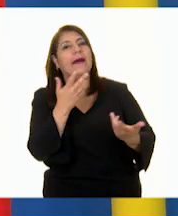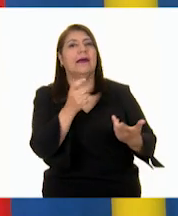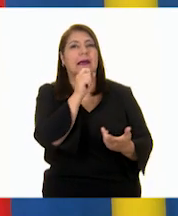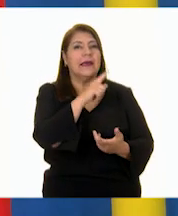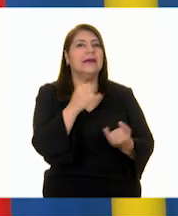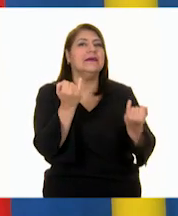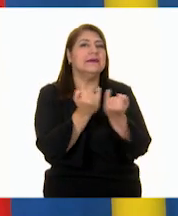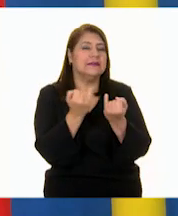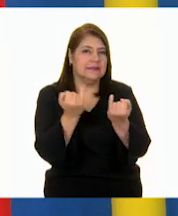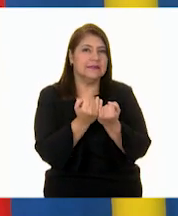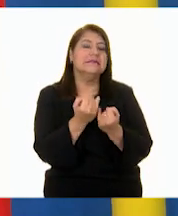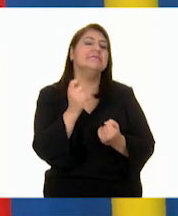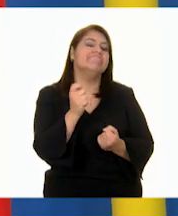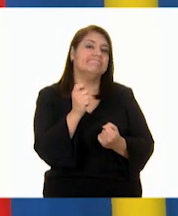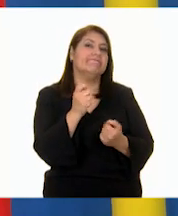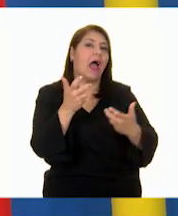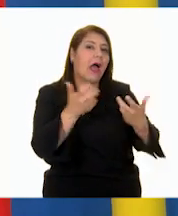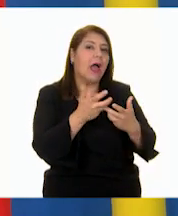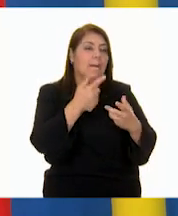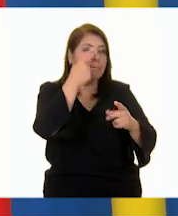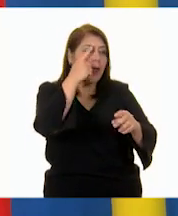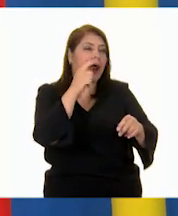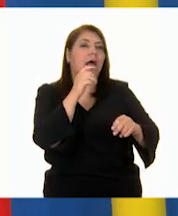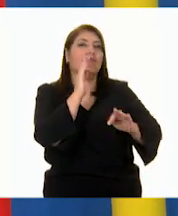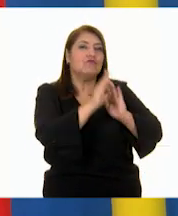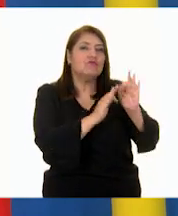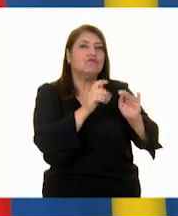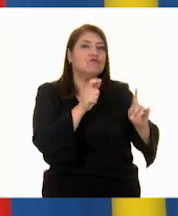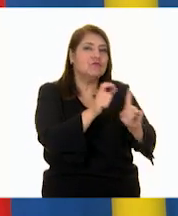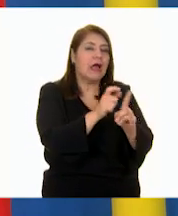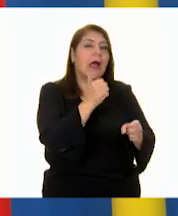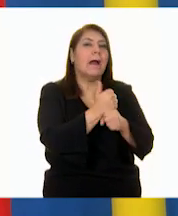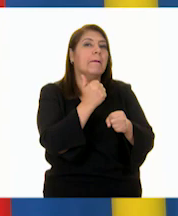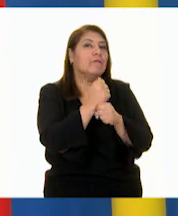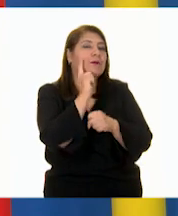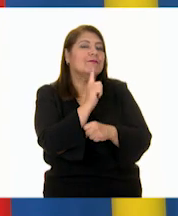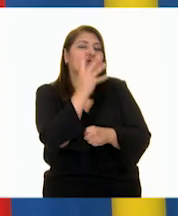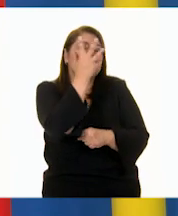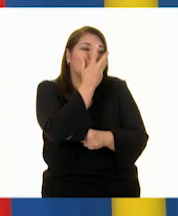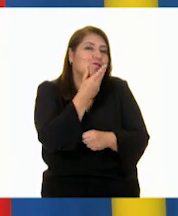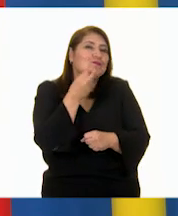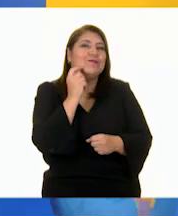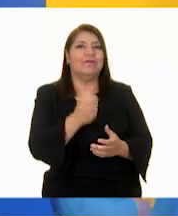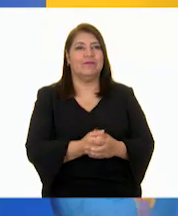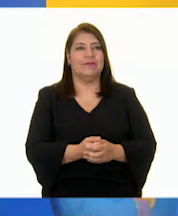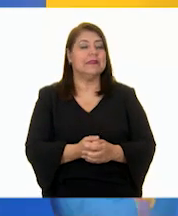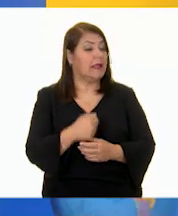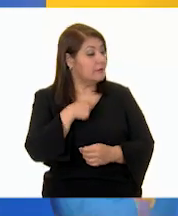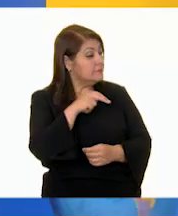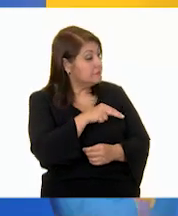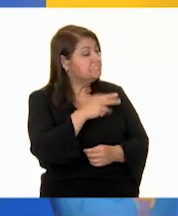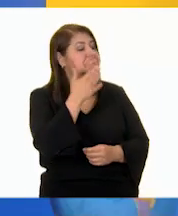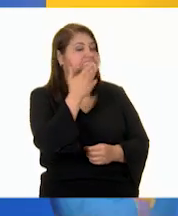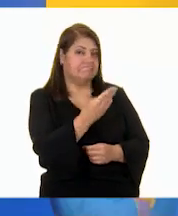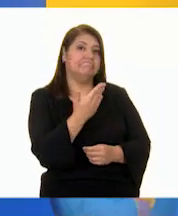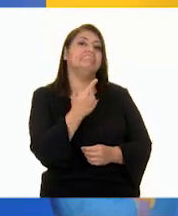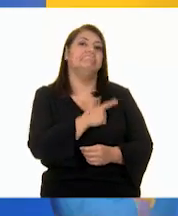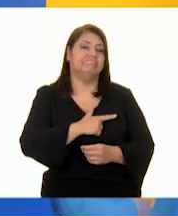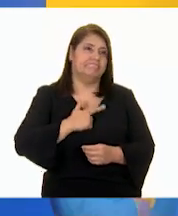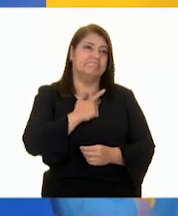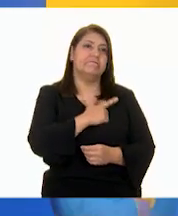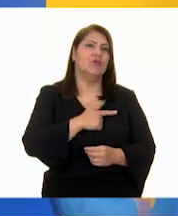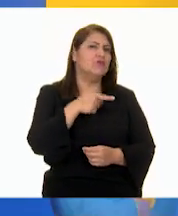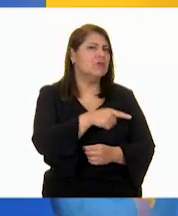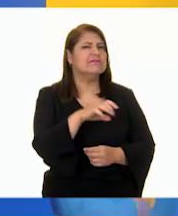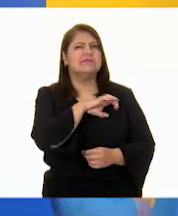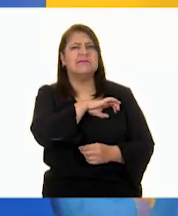lo posible porque así siga. Mi abue es muy linda. A mí también me alegra mucho eso, Ton, que